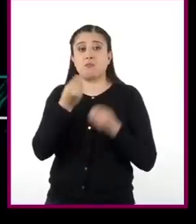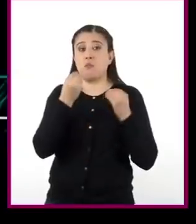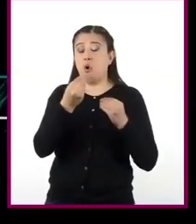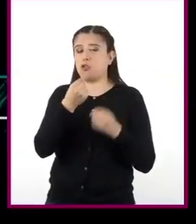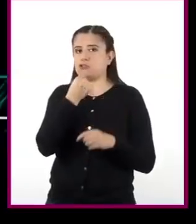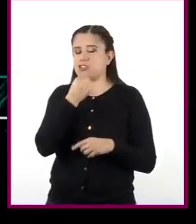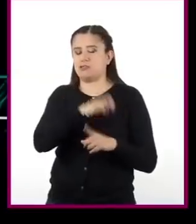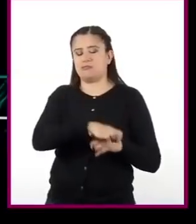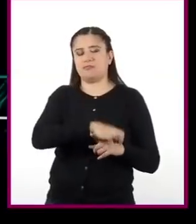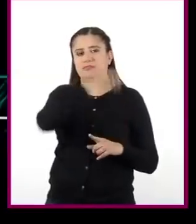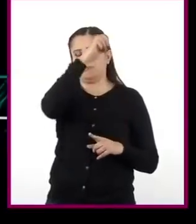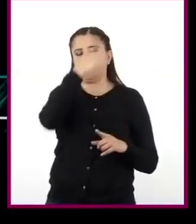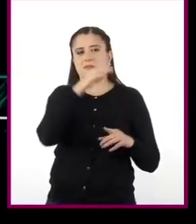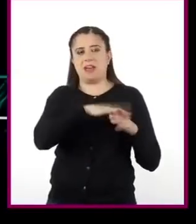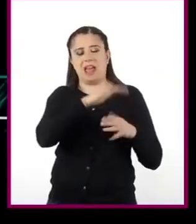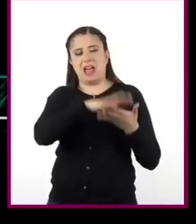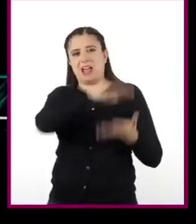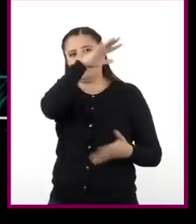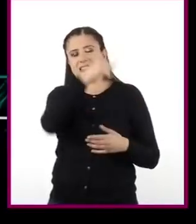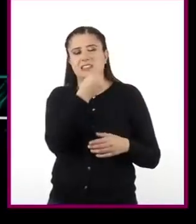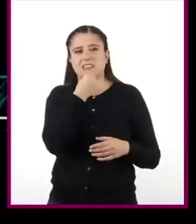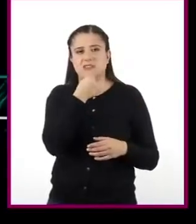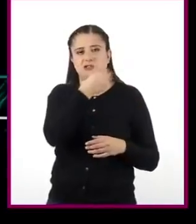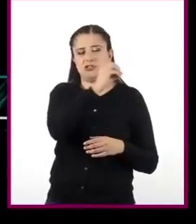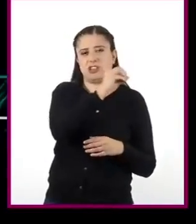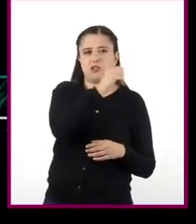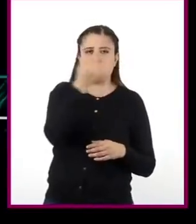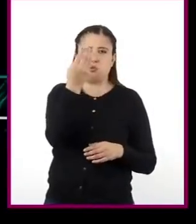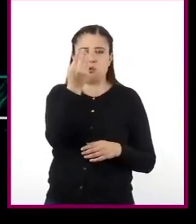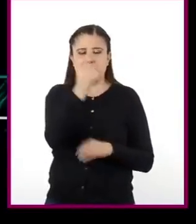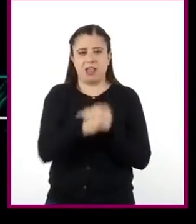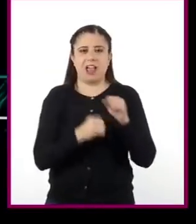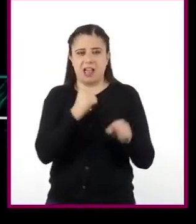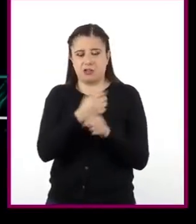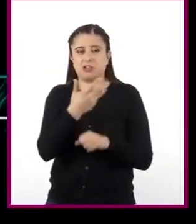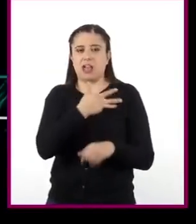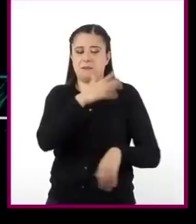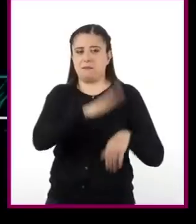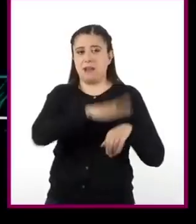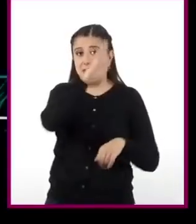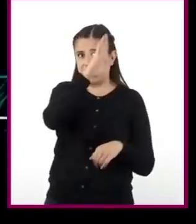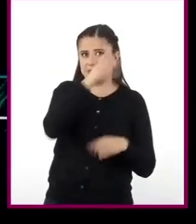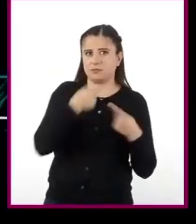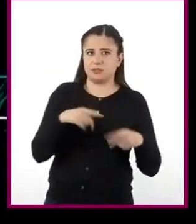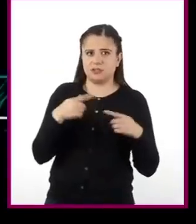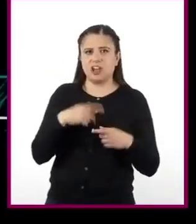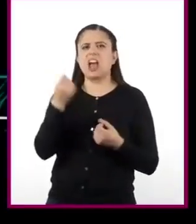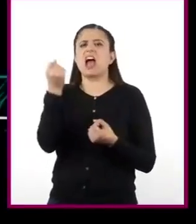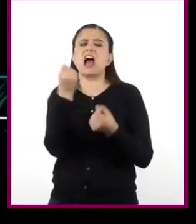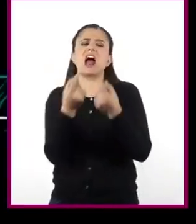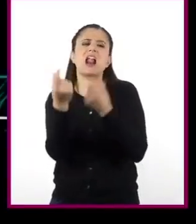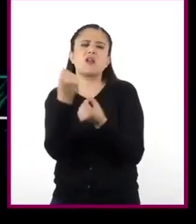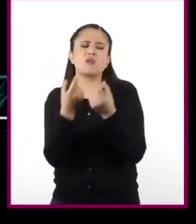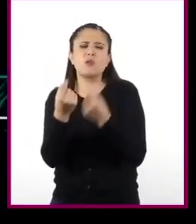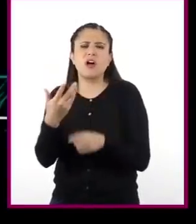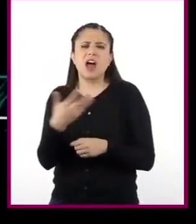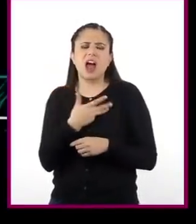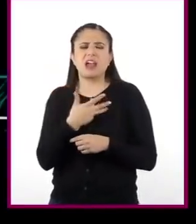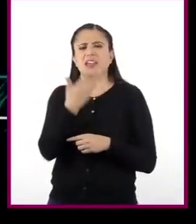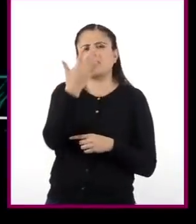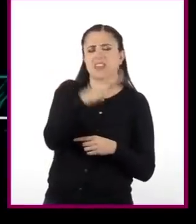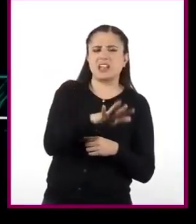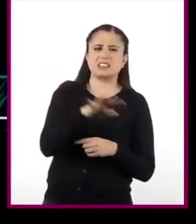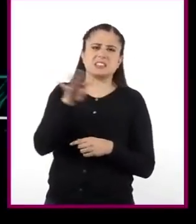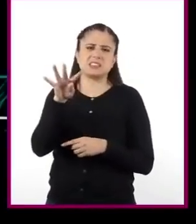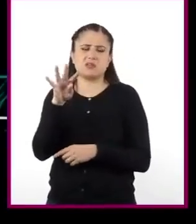niños, hay muchas personas entre 0 y 9 años, ¿verdad? Aunque también hay algunos, digamos, que tienen entre 10